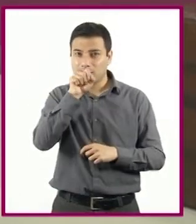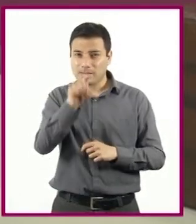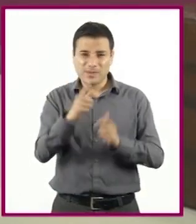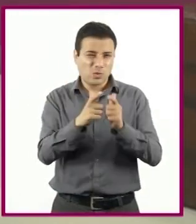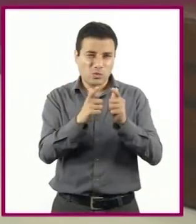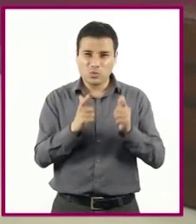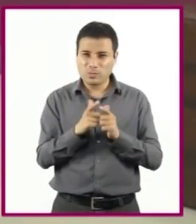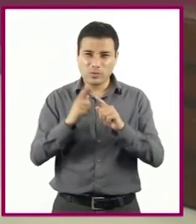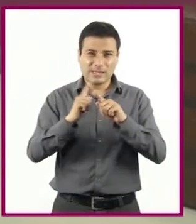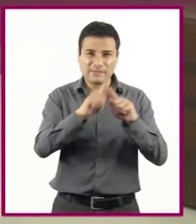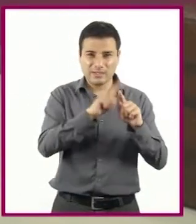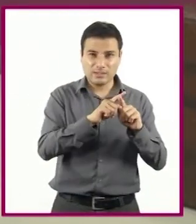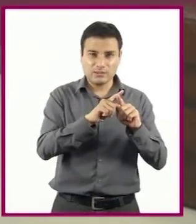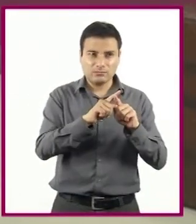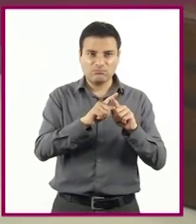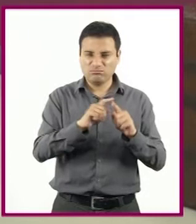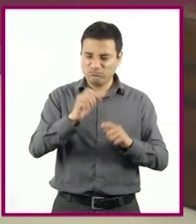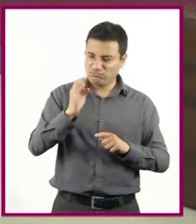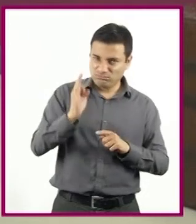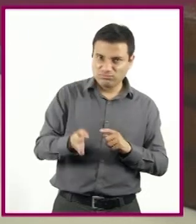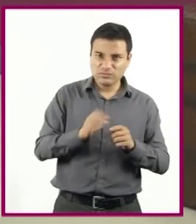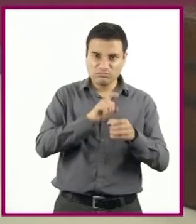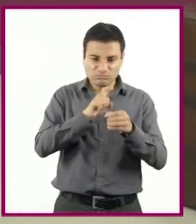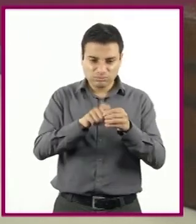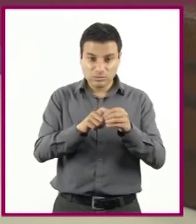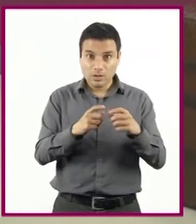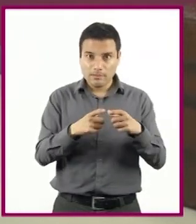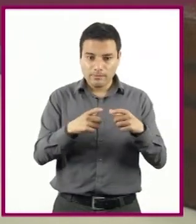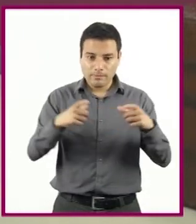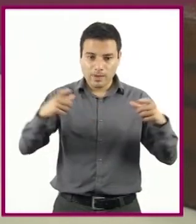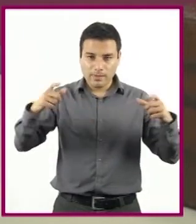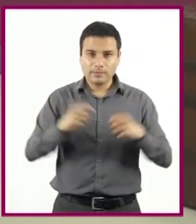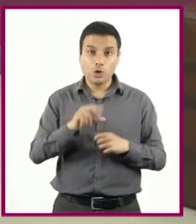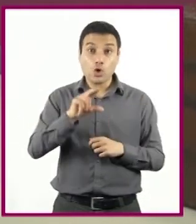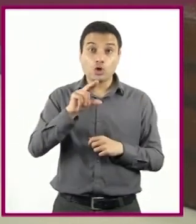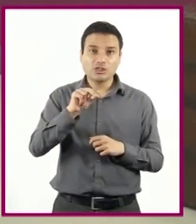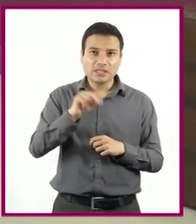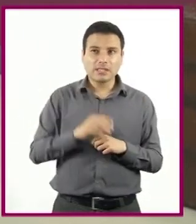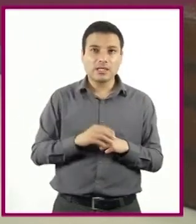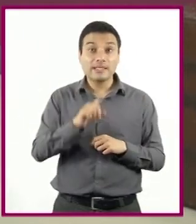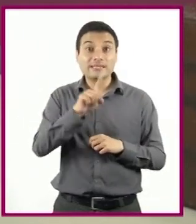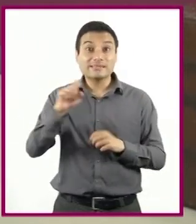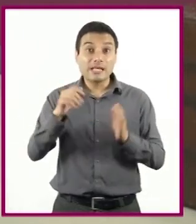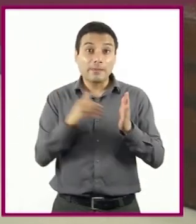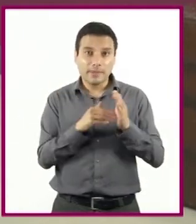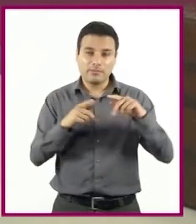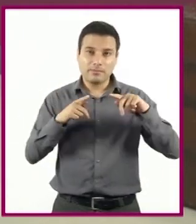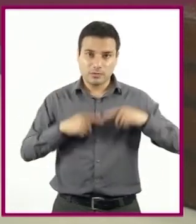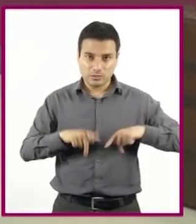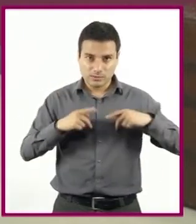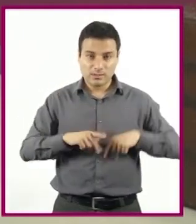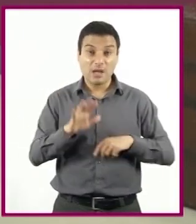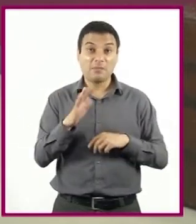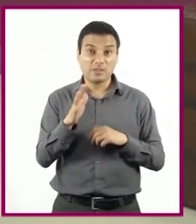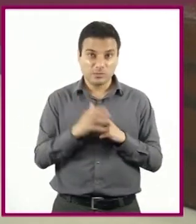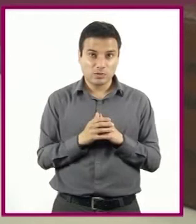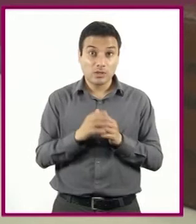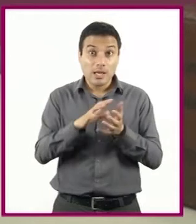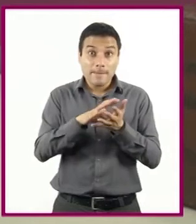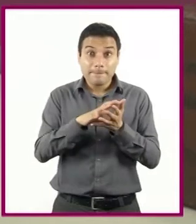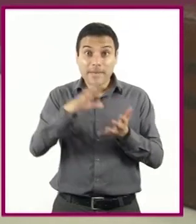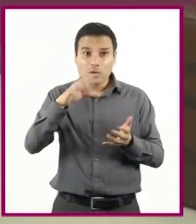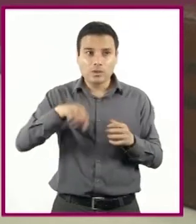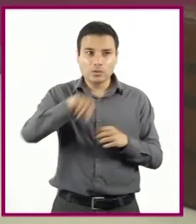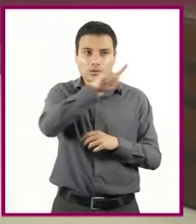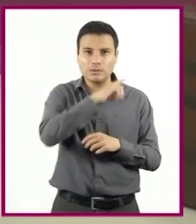castas. En pocos meses era un ejército popular de entre 80 y 100,000 combatientes. La mayoría era gente armada